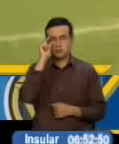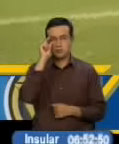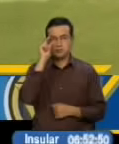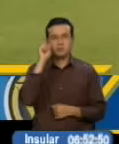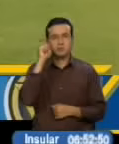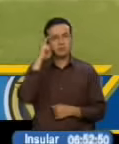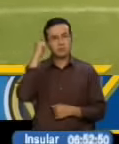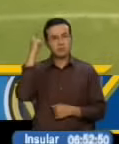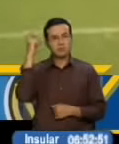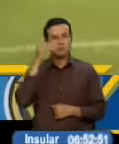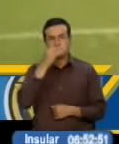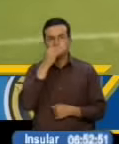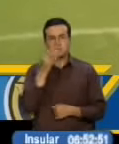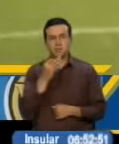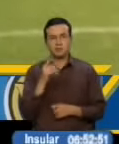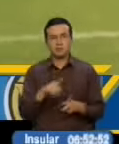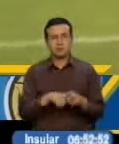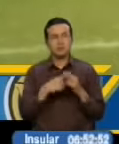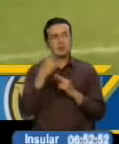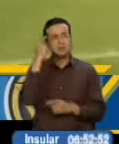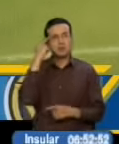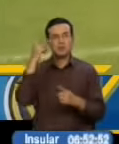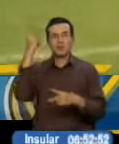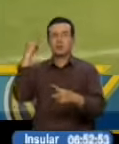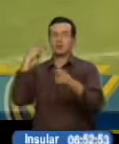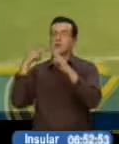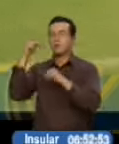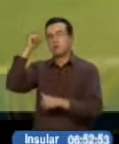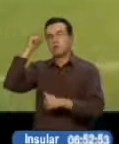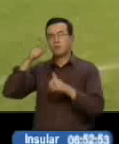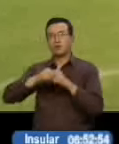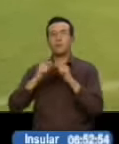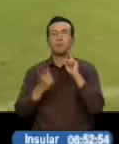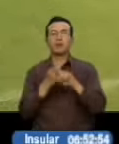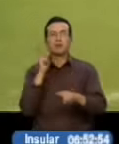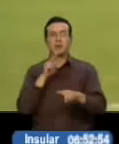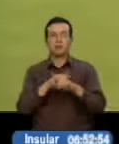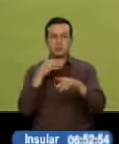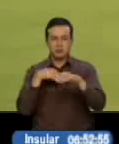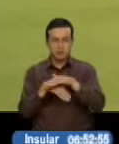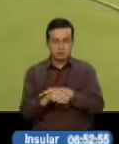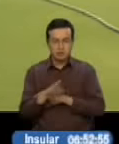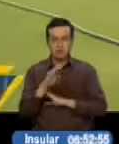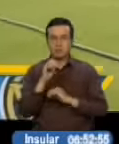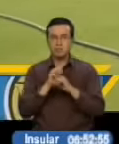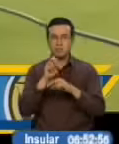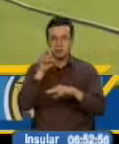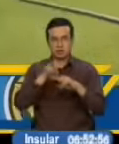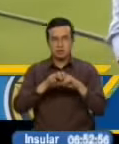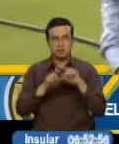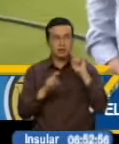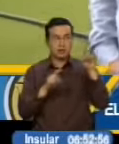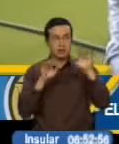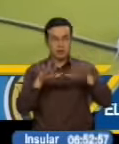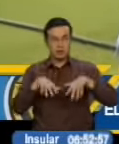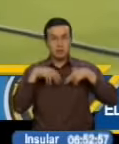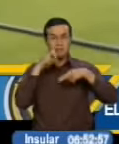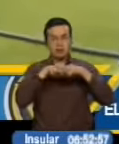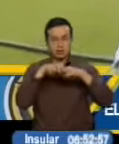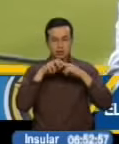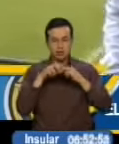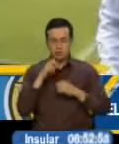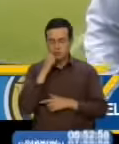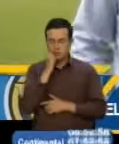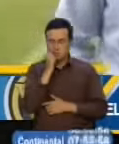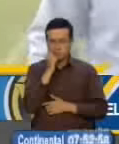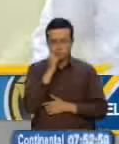que soñada, empieza a mirar hacia atrás, ¿no? Y recuerdo el primer día que llegué al complejo, que me senté allá en la tribuna, que